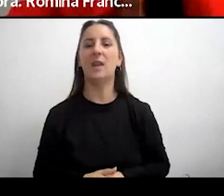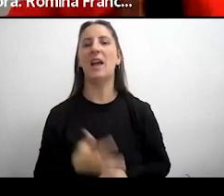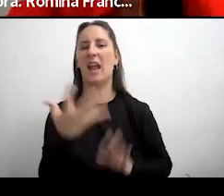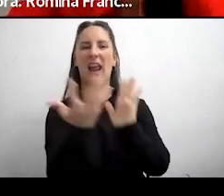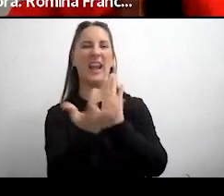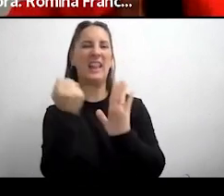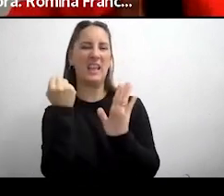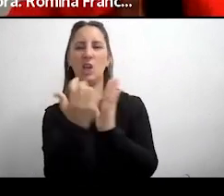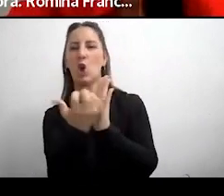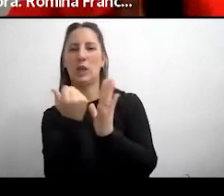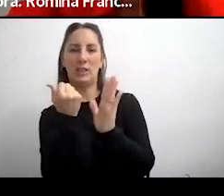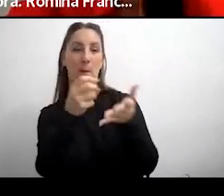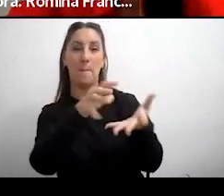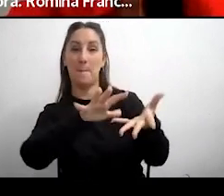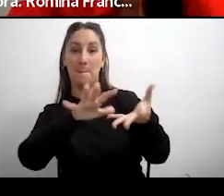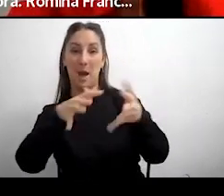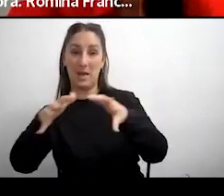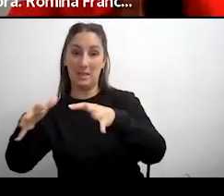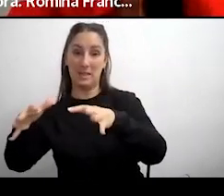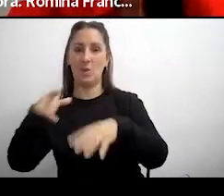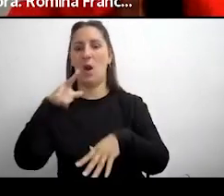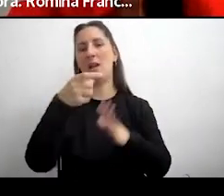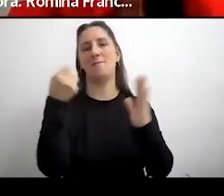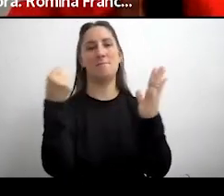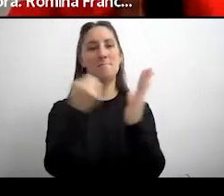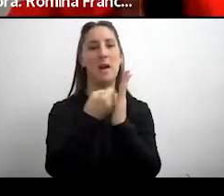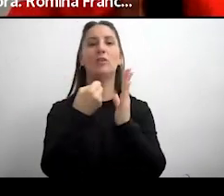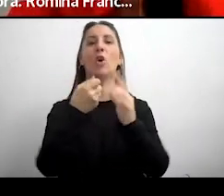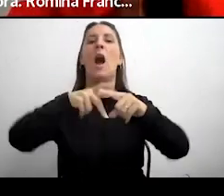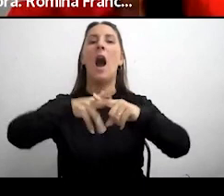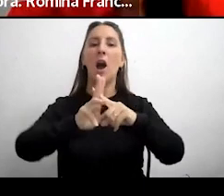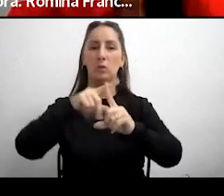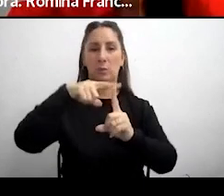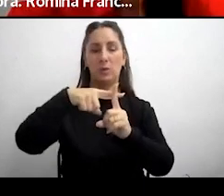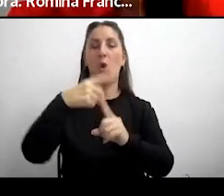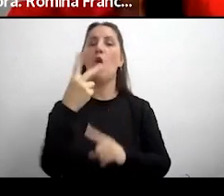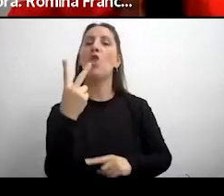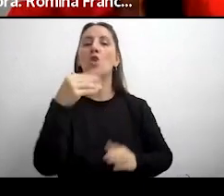menos parecido, vamos a tener un impacto de ajuste positivo de